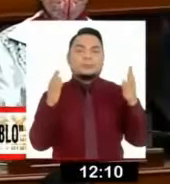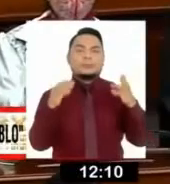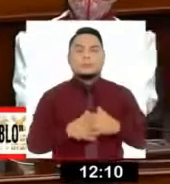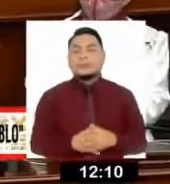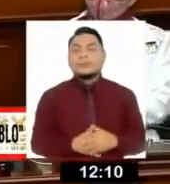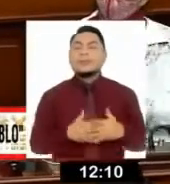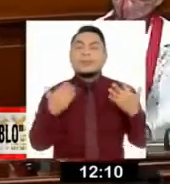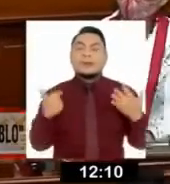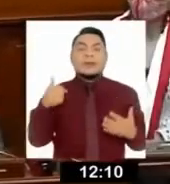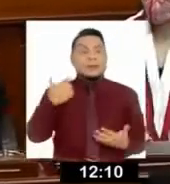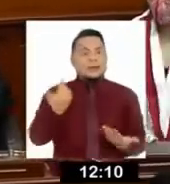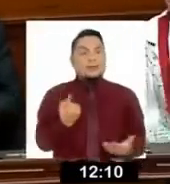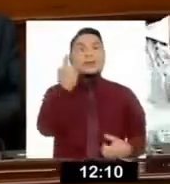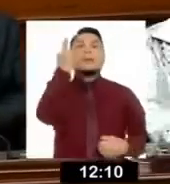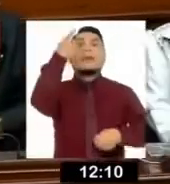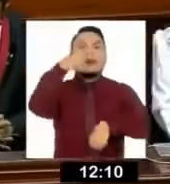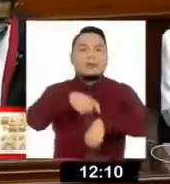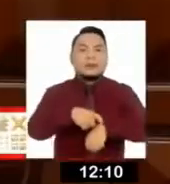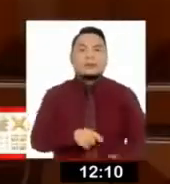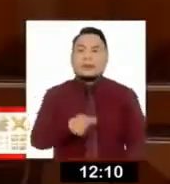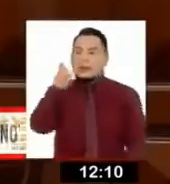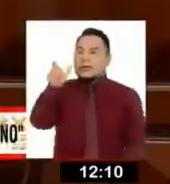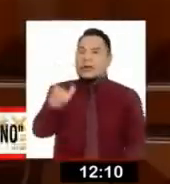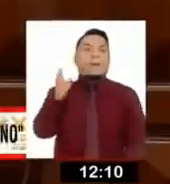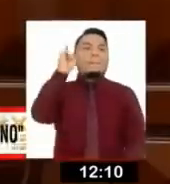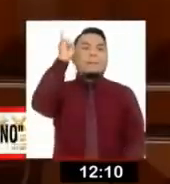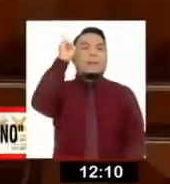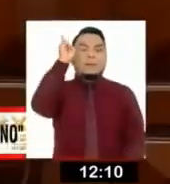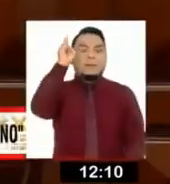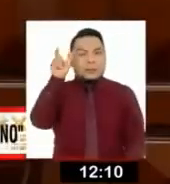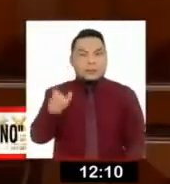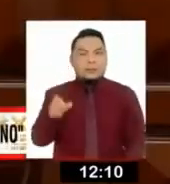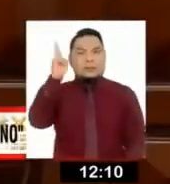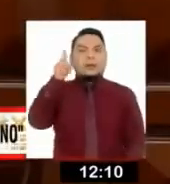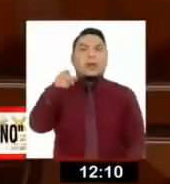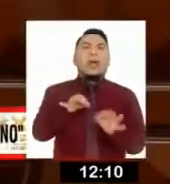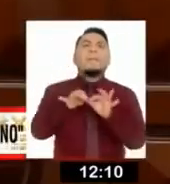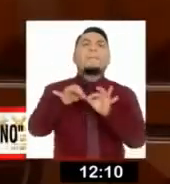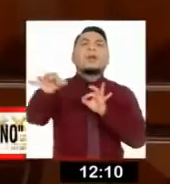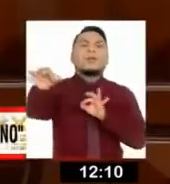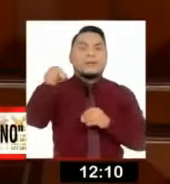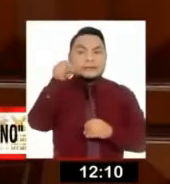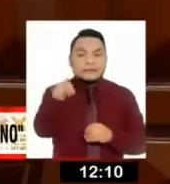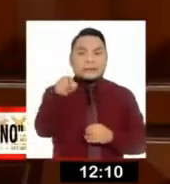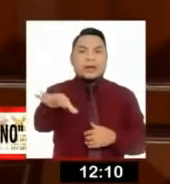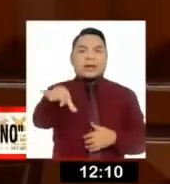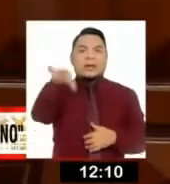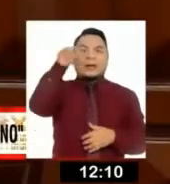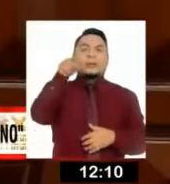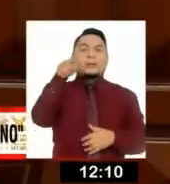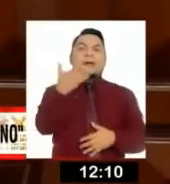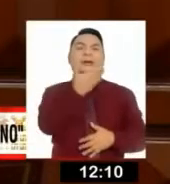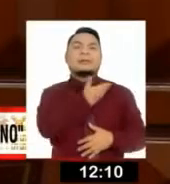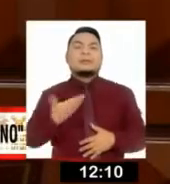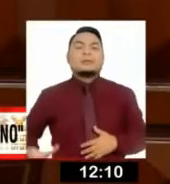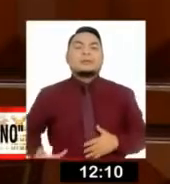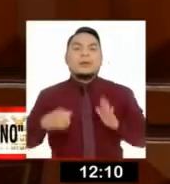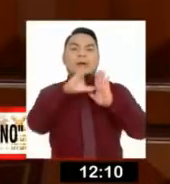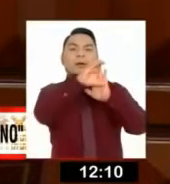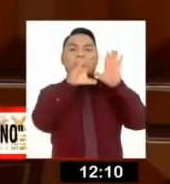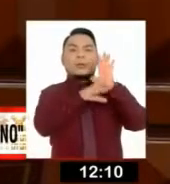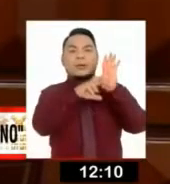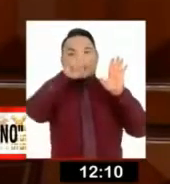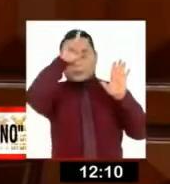y que un maestro, más precisamente un maestro rural, es elegido para ser presidente constitucional